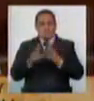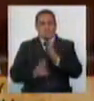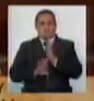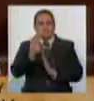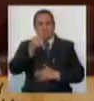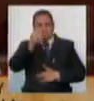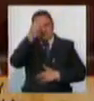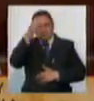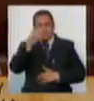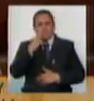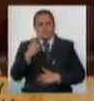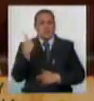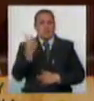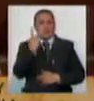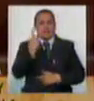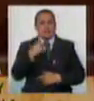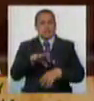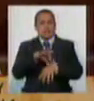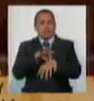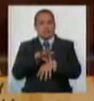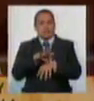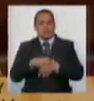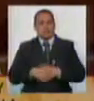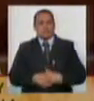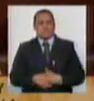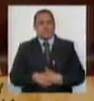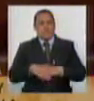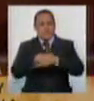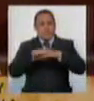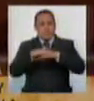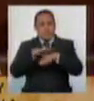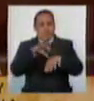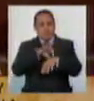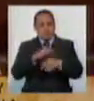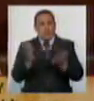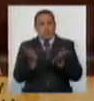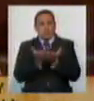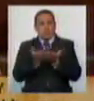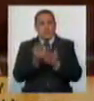exitoso y pionero en salud pública. El Plan de Salud Escolar